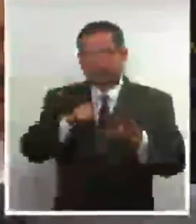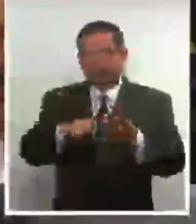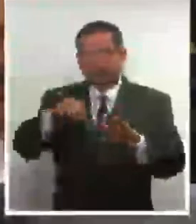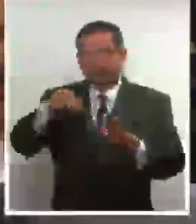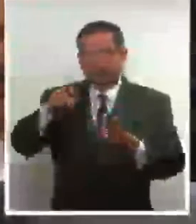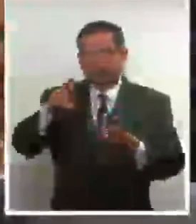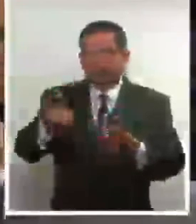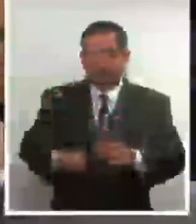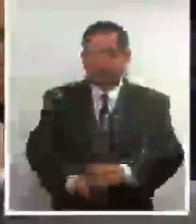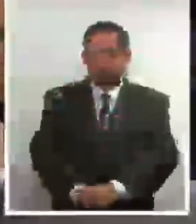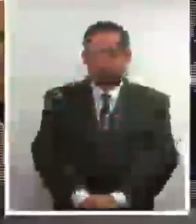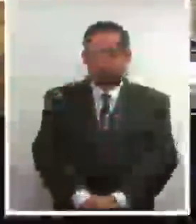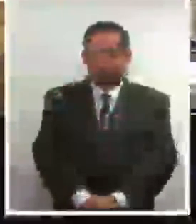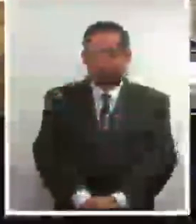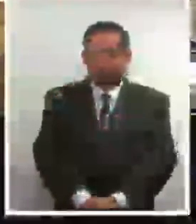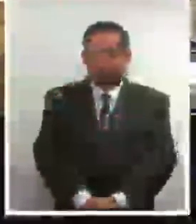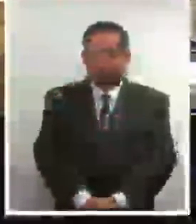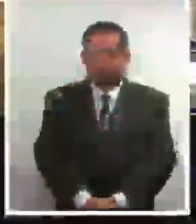Moreno.